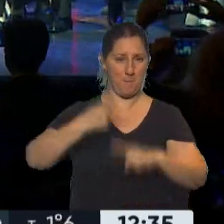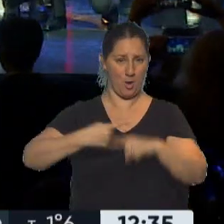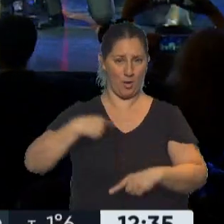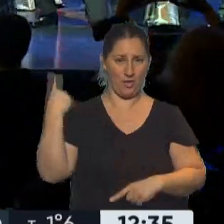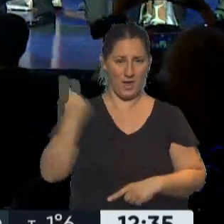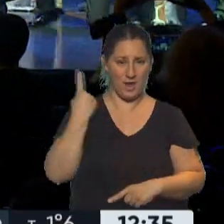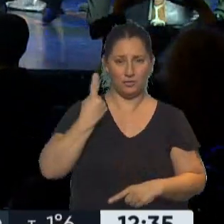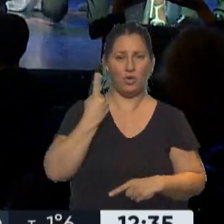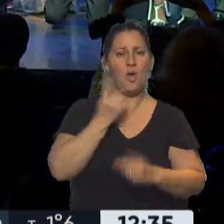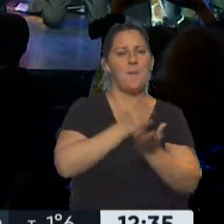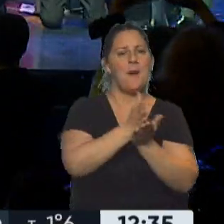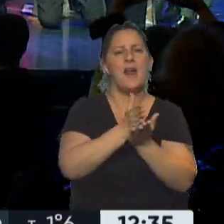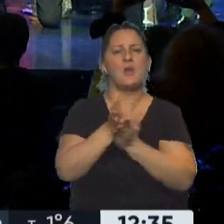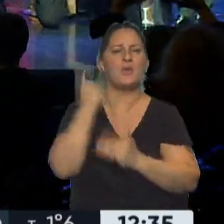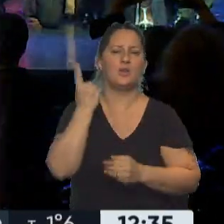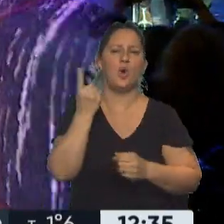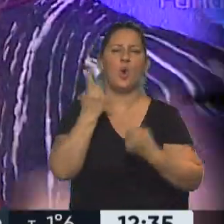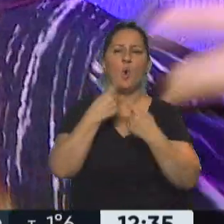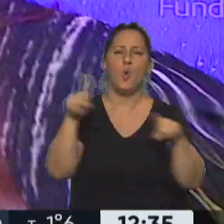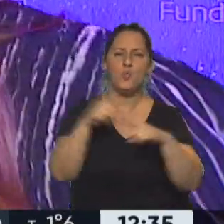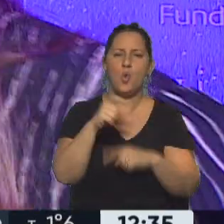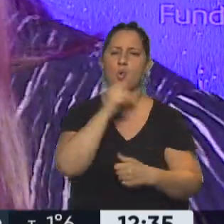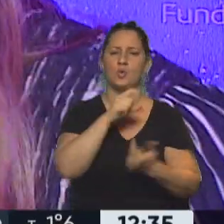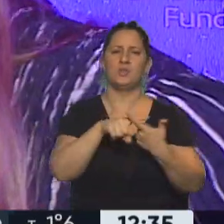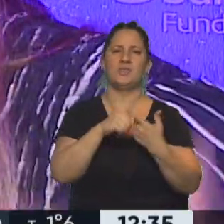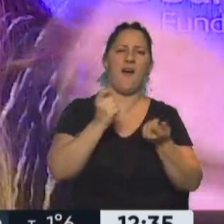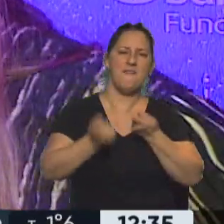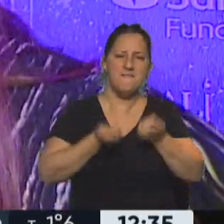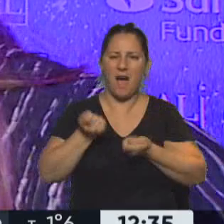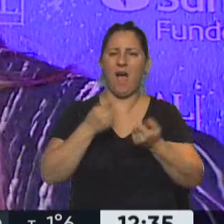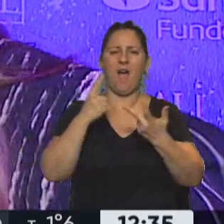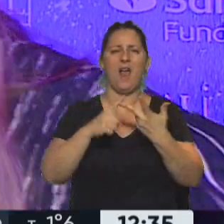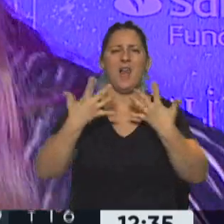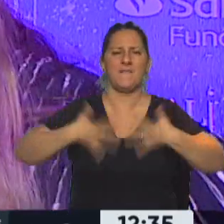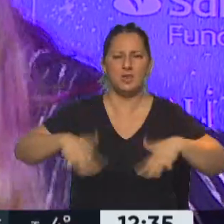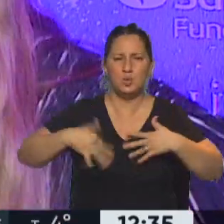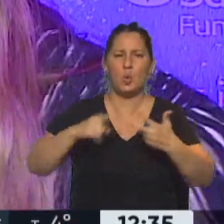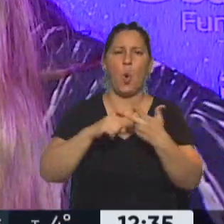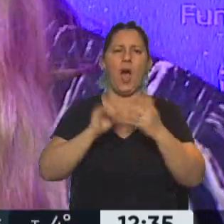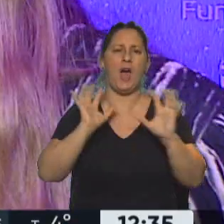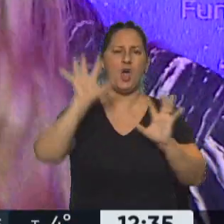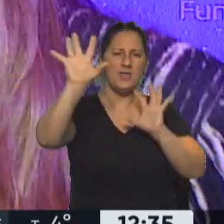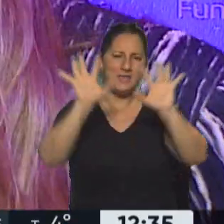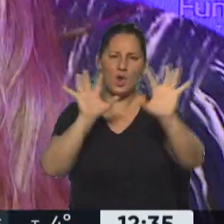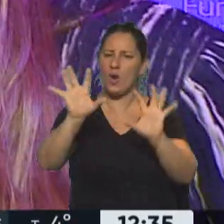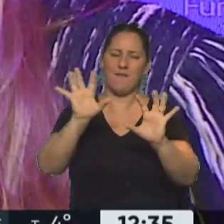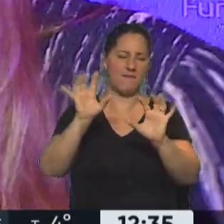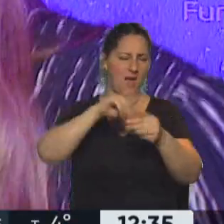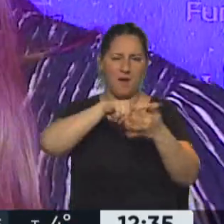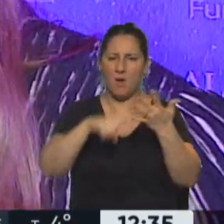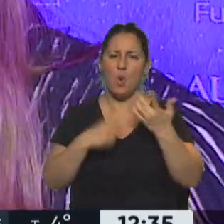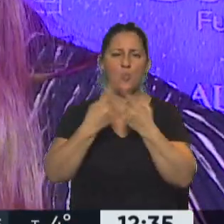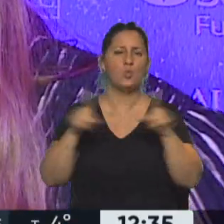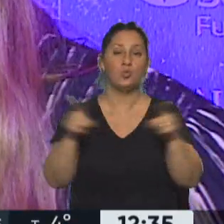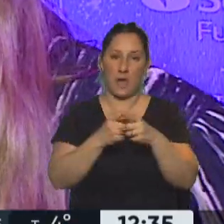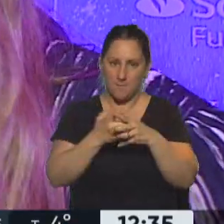todos los rubros de dirección, vocal, musical, coreográfica, de vestuario, de escenografía, para todos, porque realmente es un musical